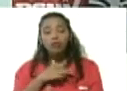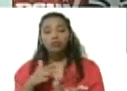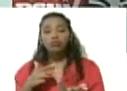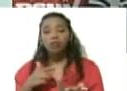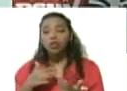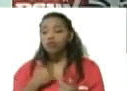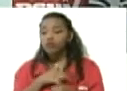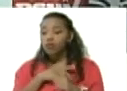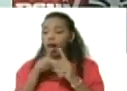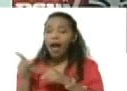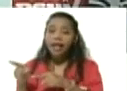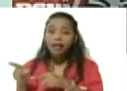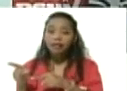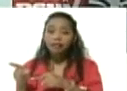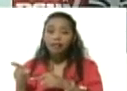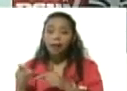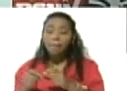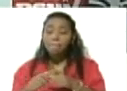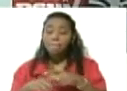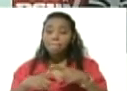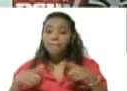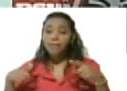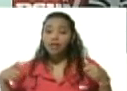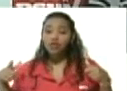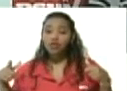nosotros allí, la mayor